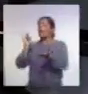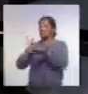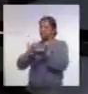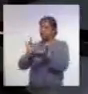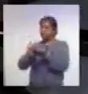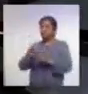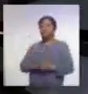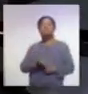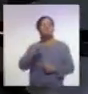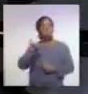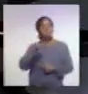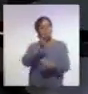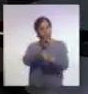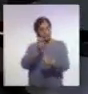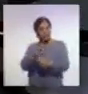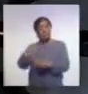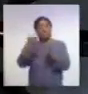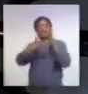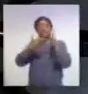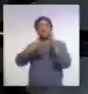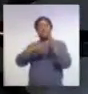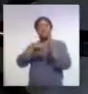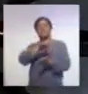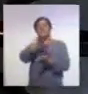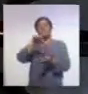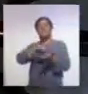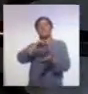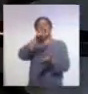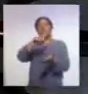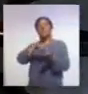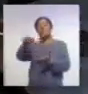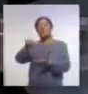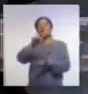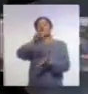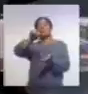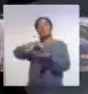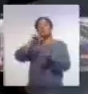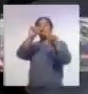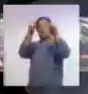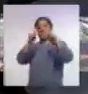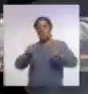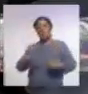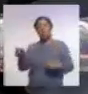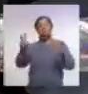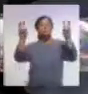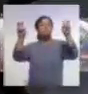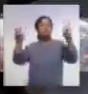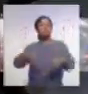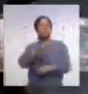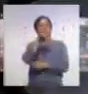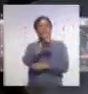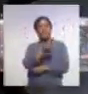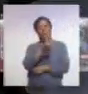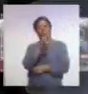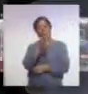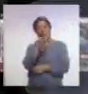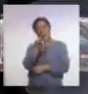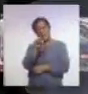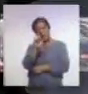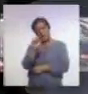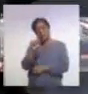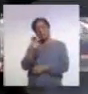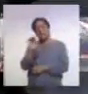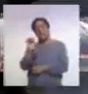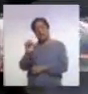invitación para este taller que se va a estar impartiendo en el Centro de las Artes. Sí. Es un taller que lleva por nombre Murales Efímeros. Es dirigido